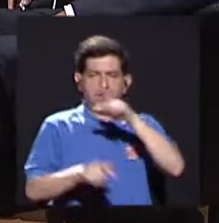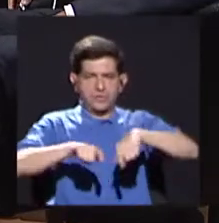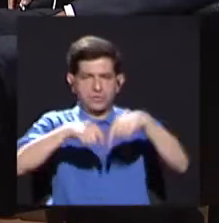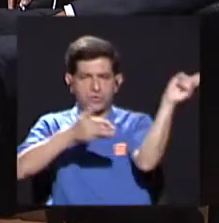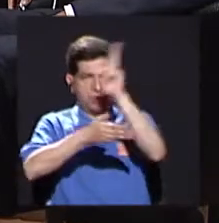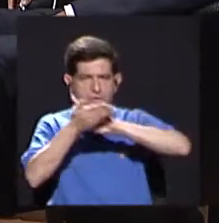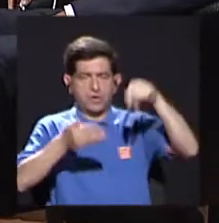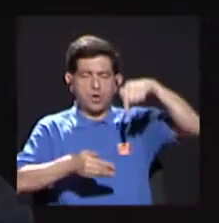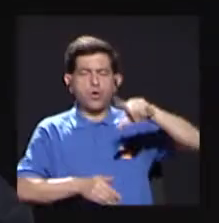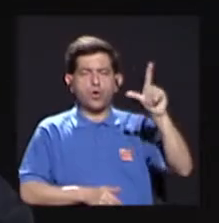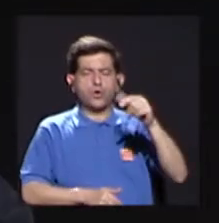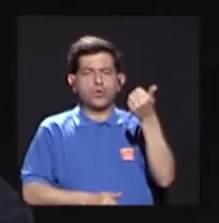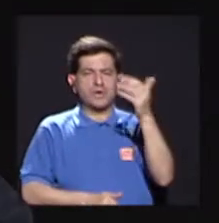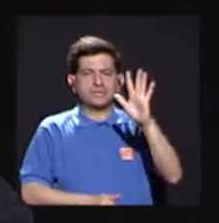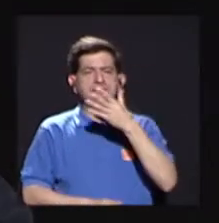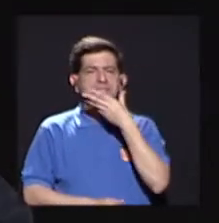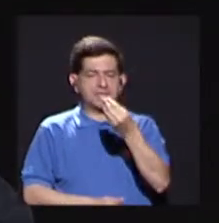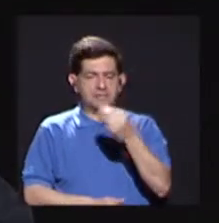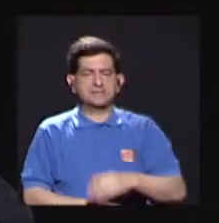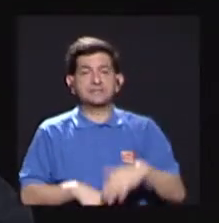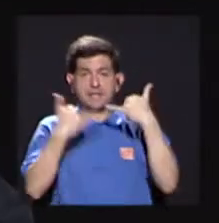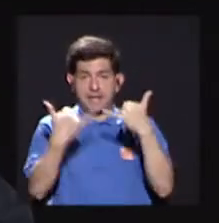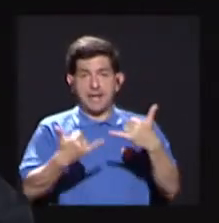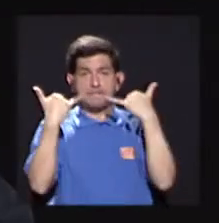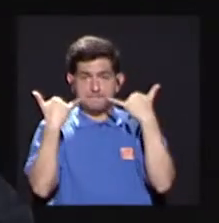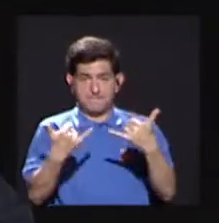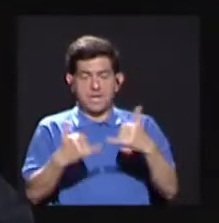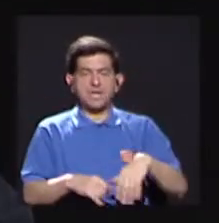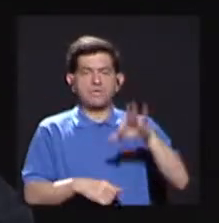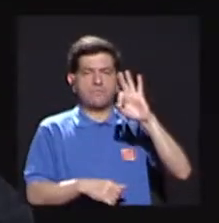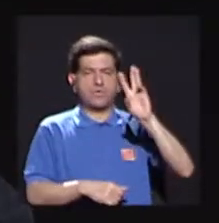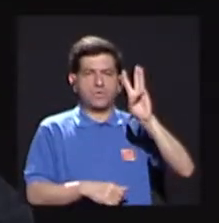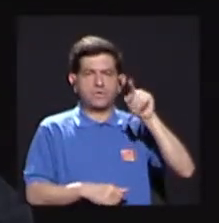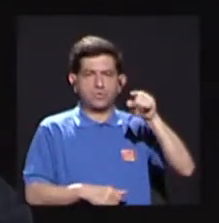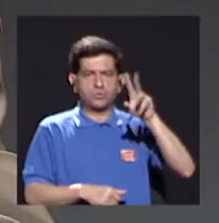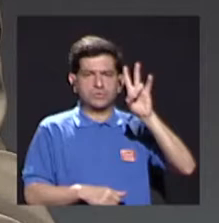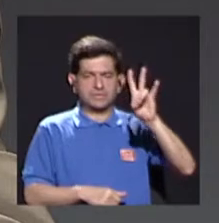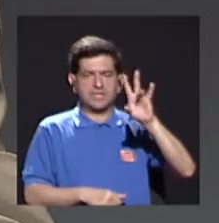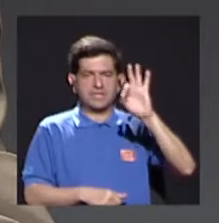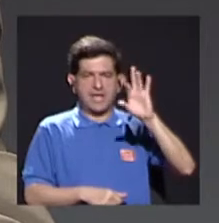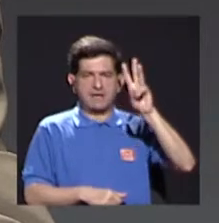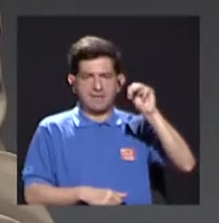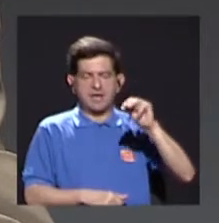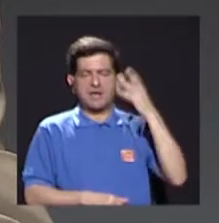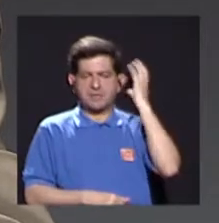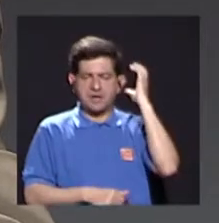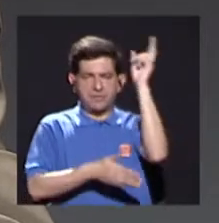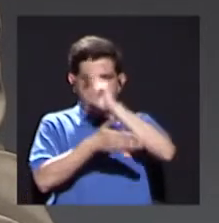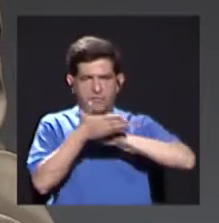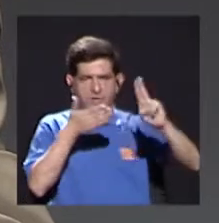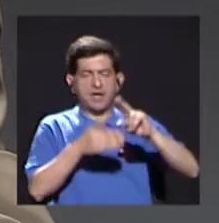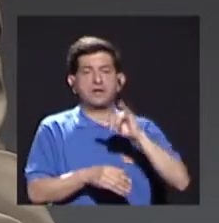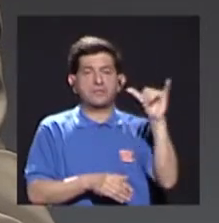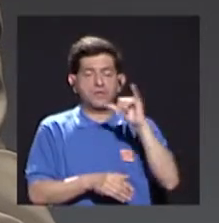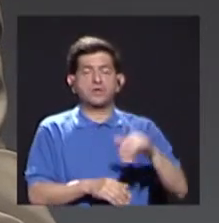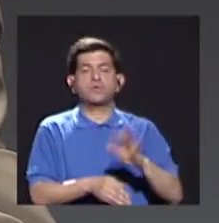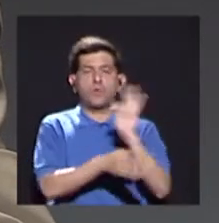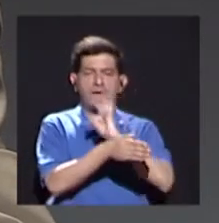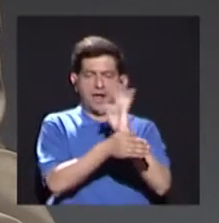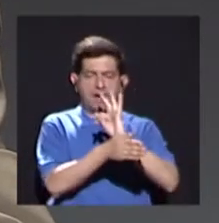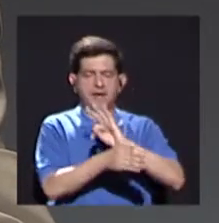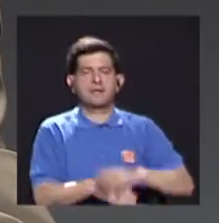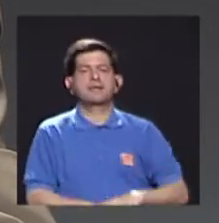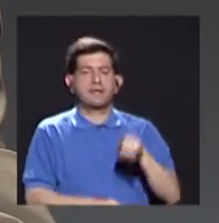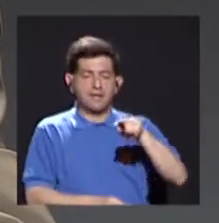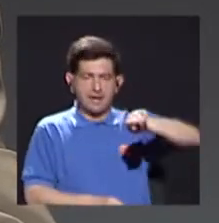hoy es lunes 15 de diciembre y estamos en vivo por la 96.7 fm de radio universidad así como por televisión a través